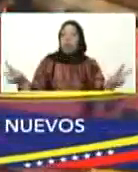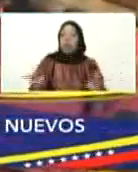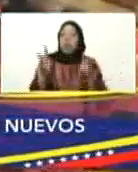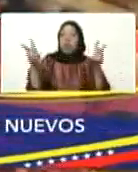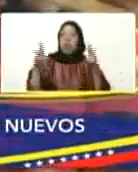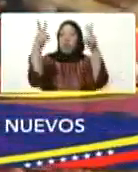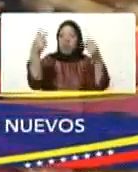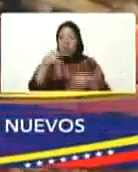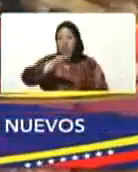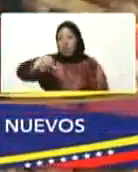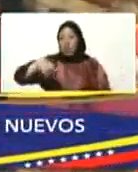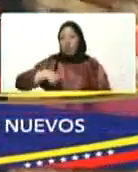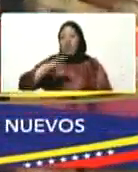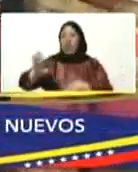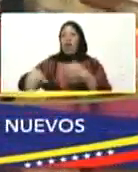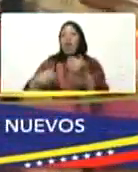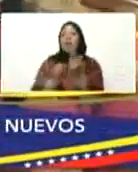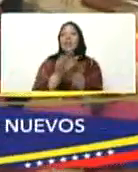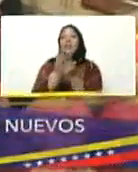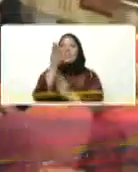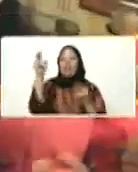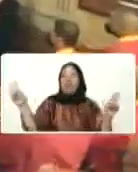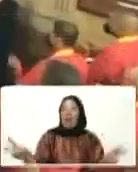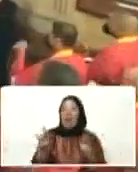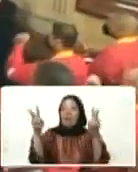pertenece. Hasta la victoria siempre.